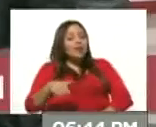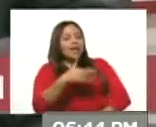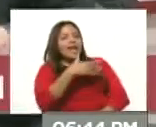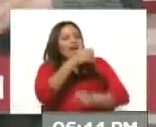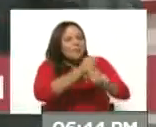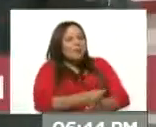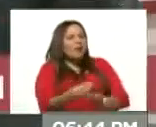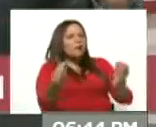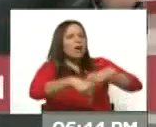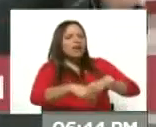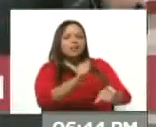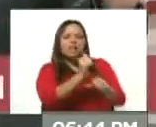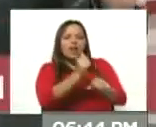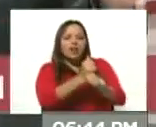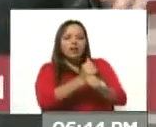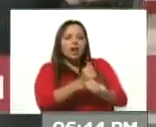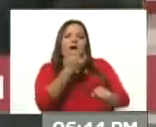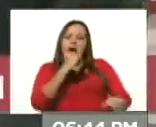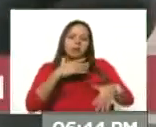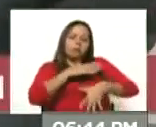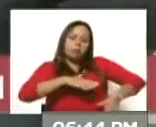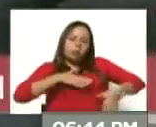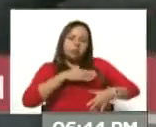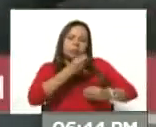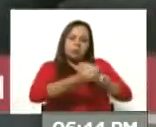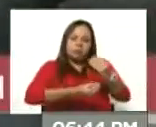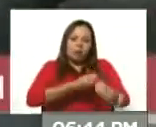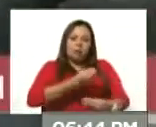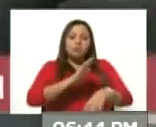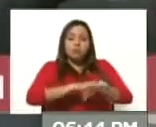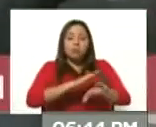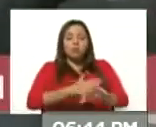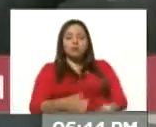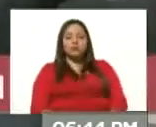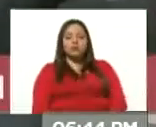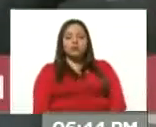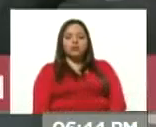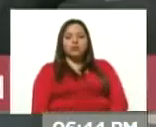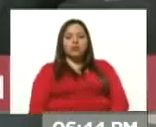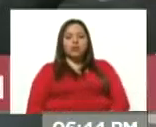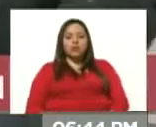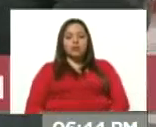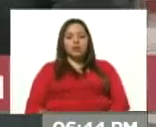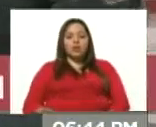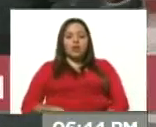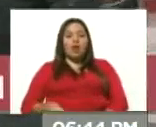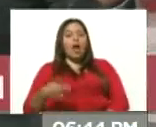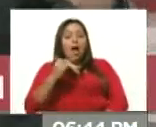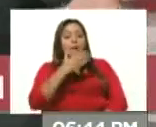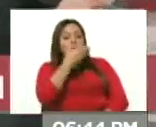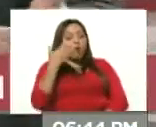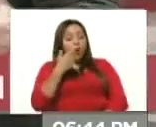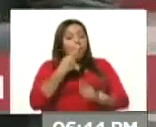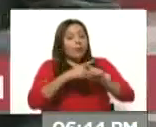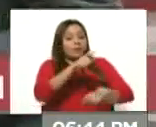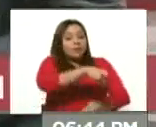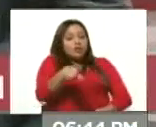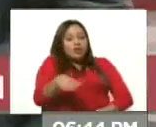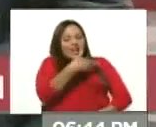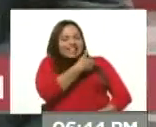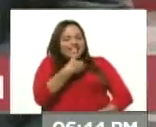la gestión están satisfechos con lo que se ha hecho porque definitivamente ha habido una mejora pero la gente tiene una